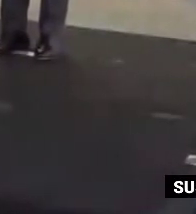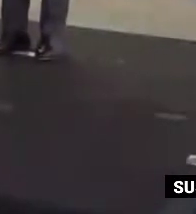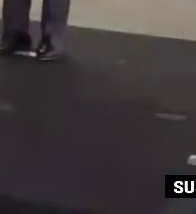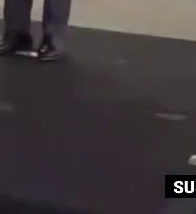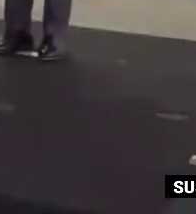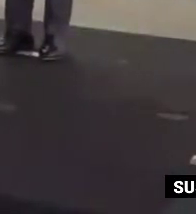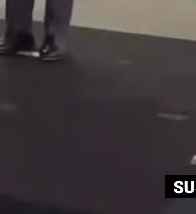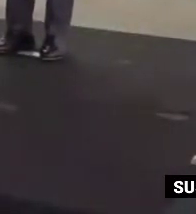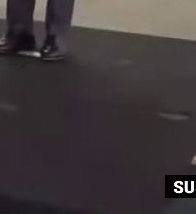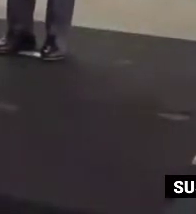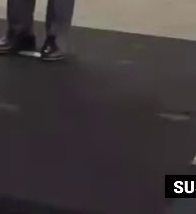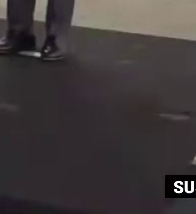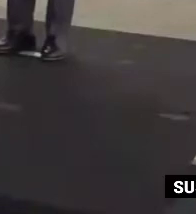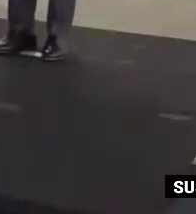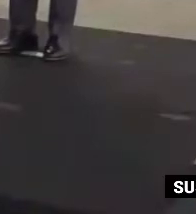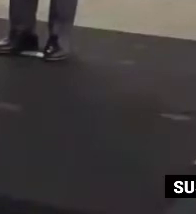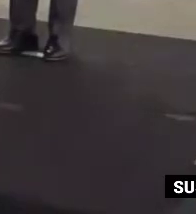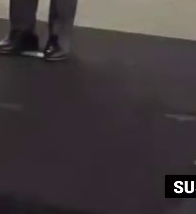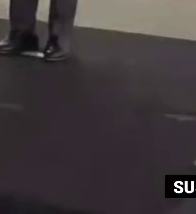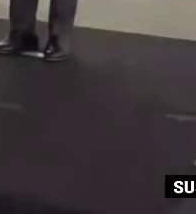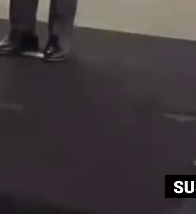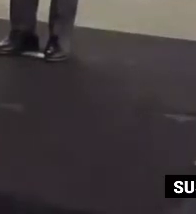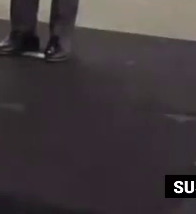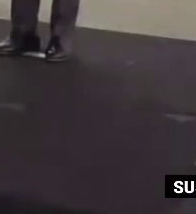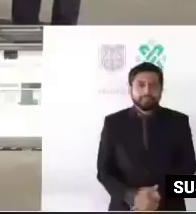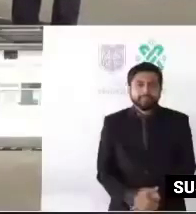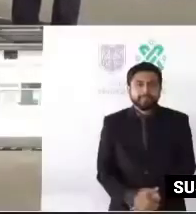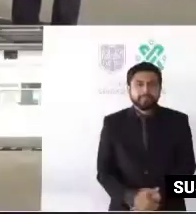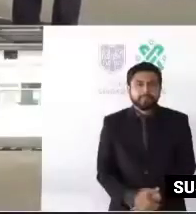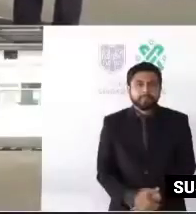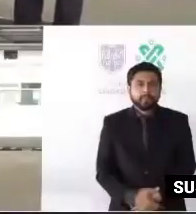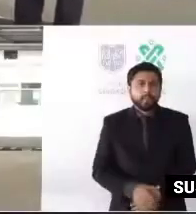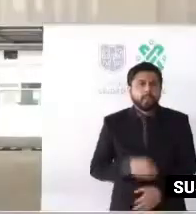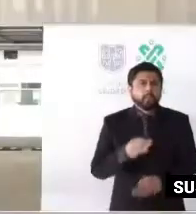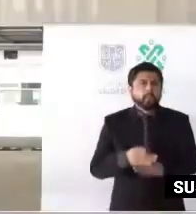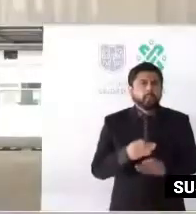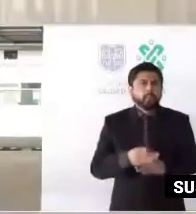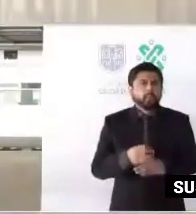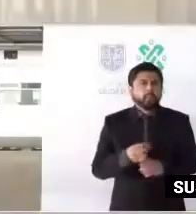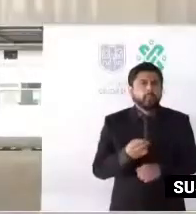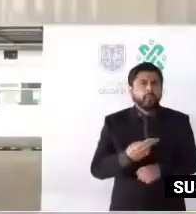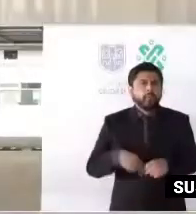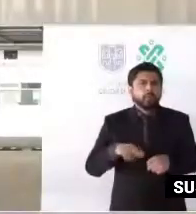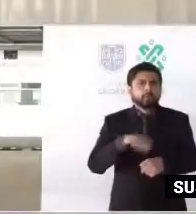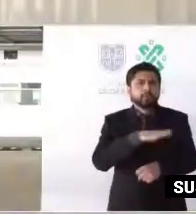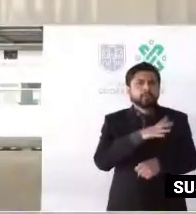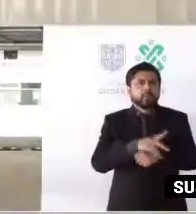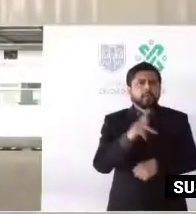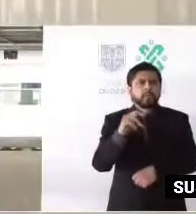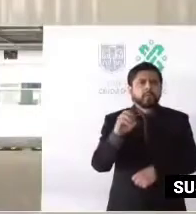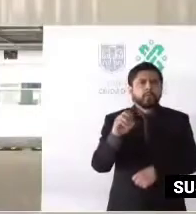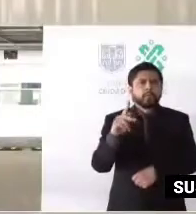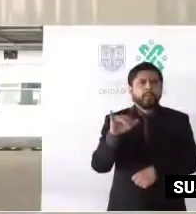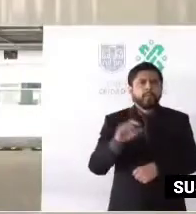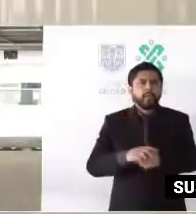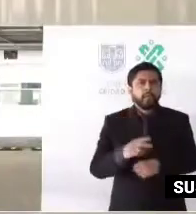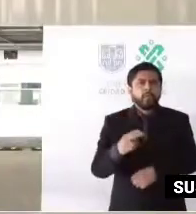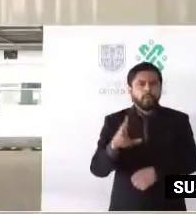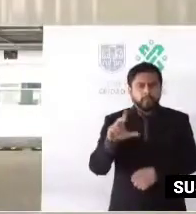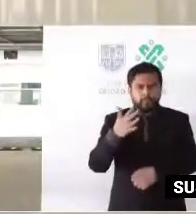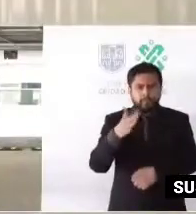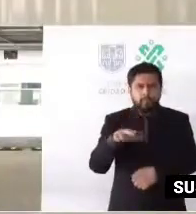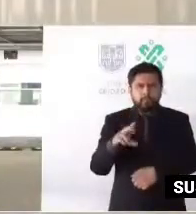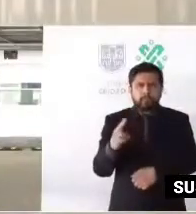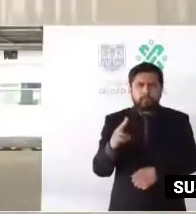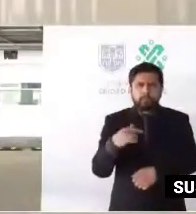Buenas tardes, buenos días todavía. Doctora, la construcción del Hospital General Topelejo terminó con fecha 10 de noviembre y hemos